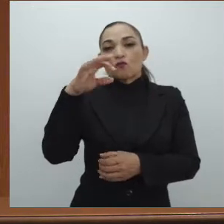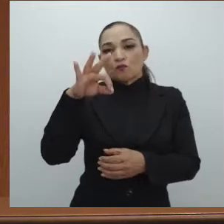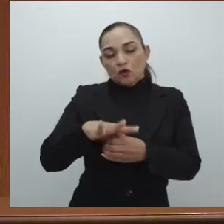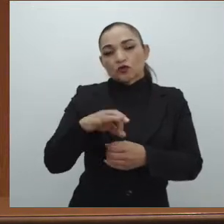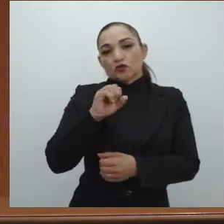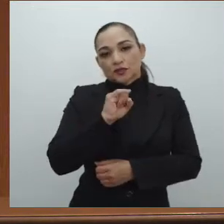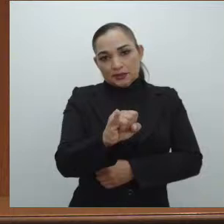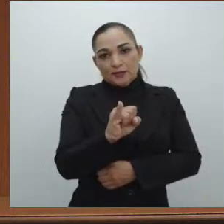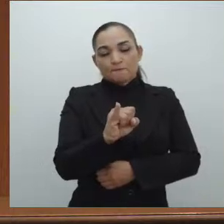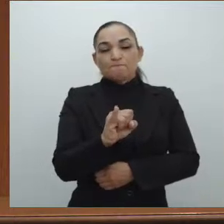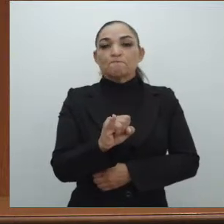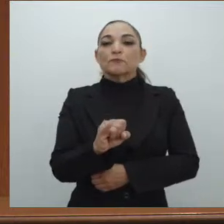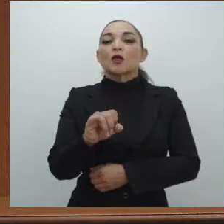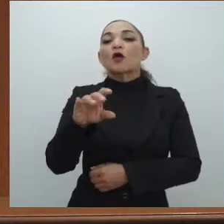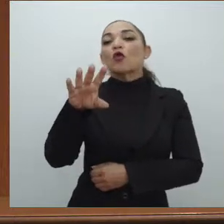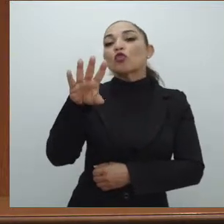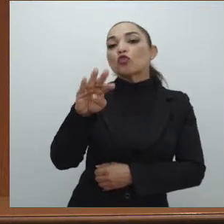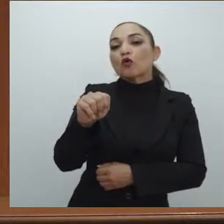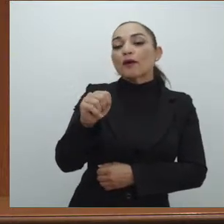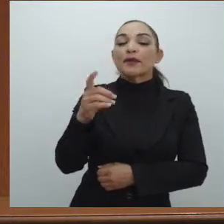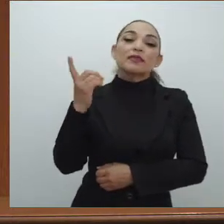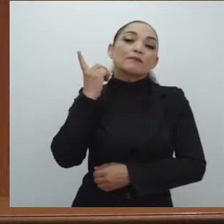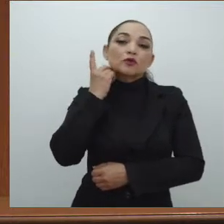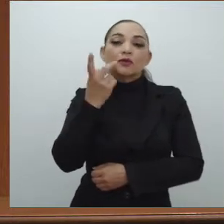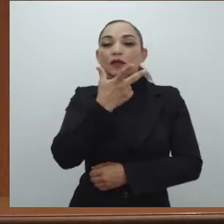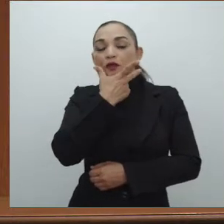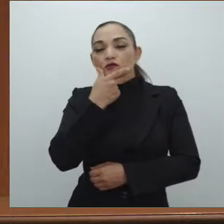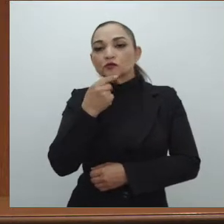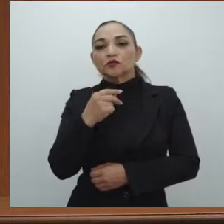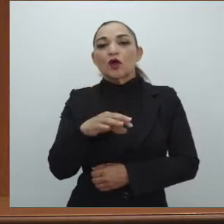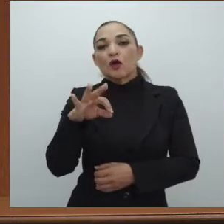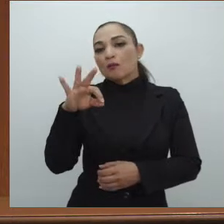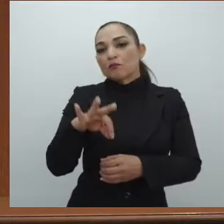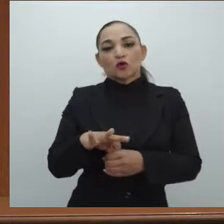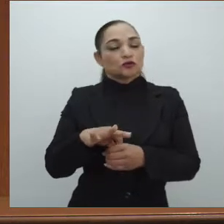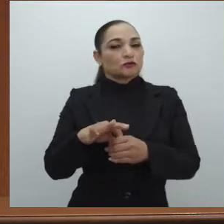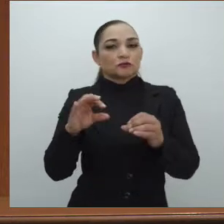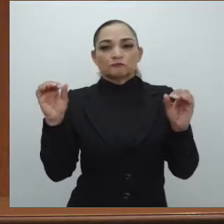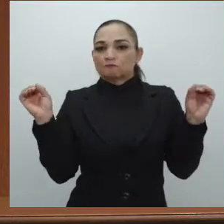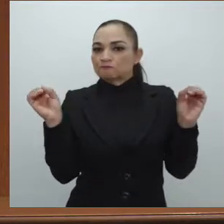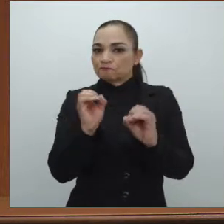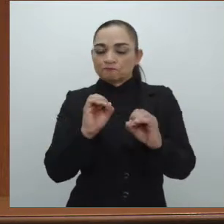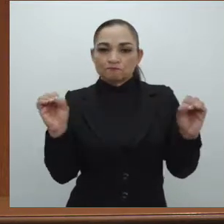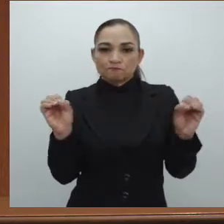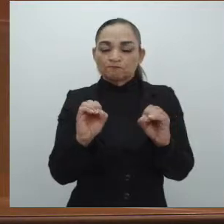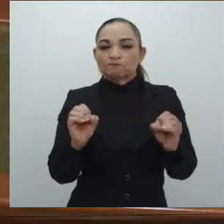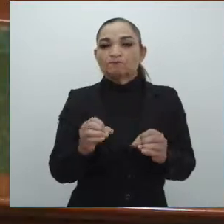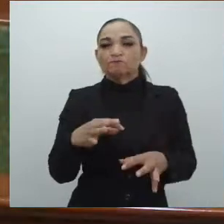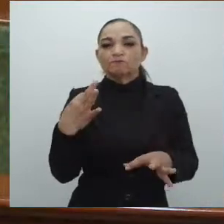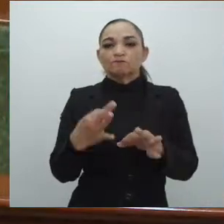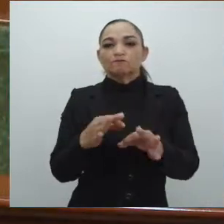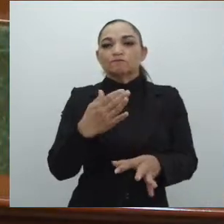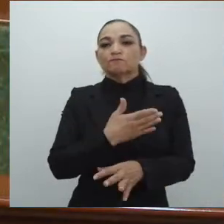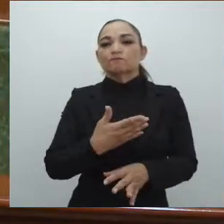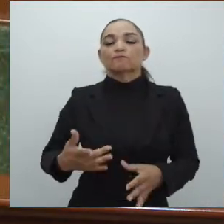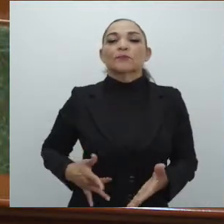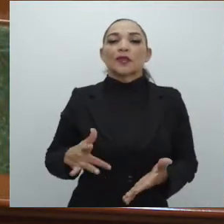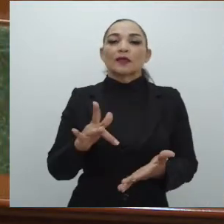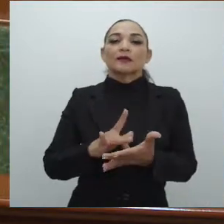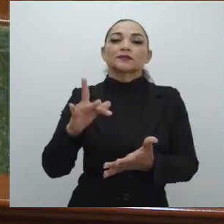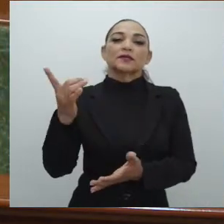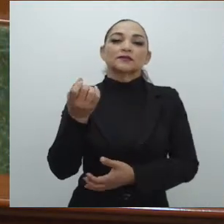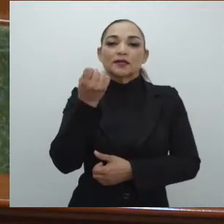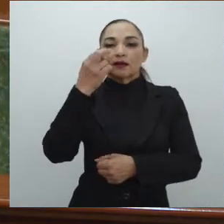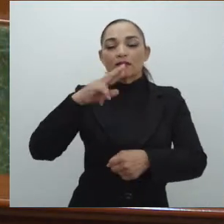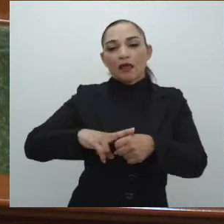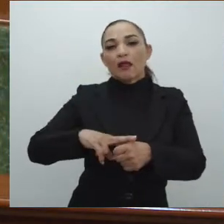favor y 9 diputados y diputadas no votaron. Es cuanto, diputado presidente. Gracias, diputada secretaria. Por